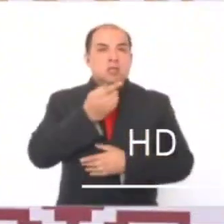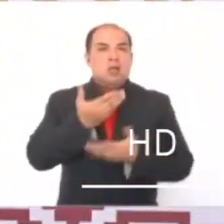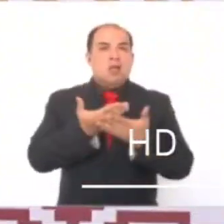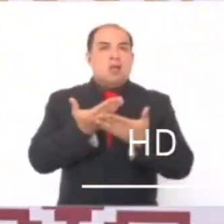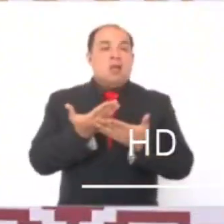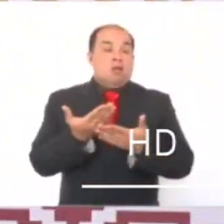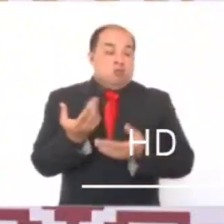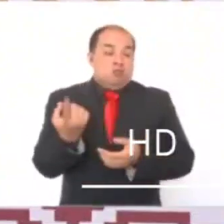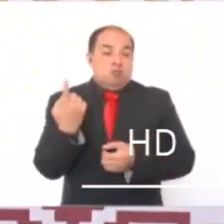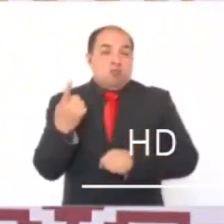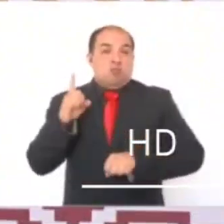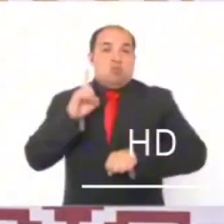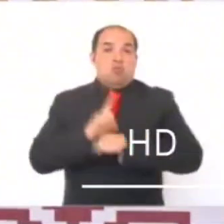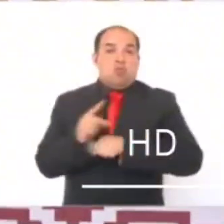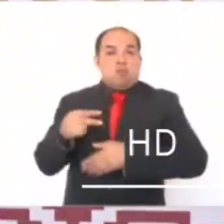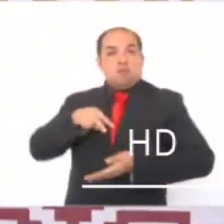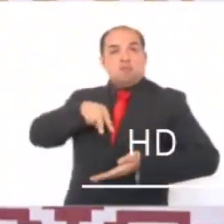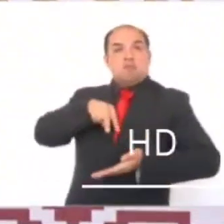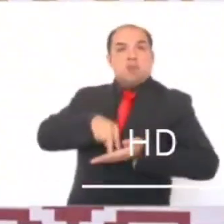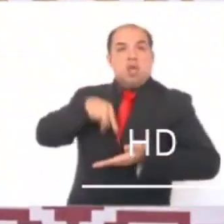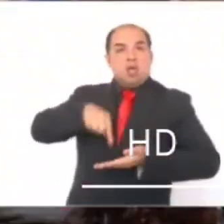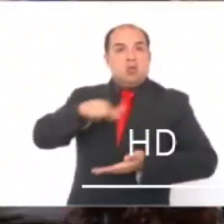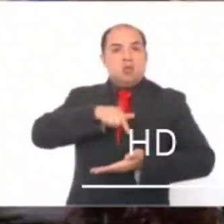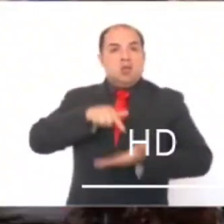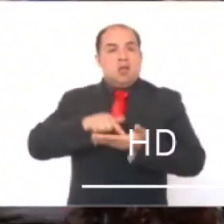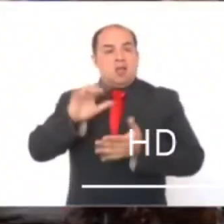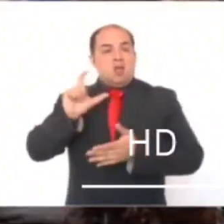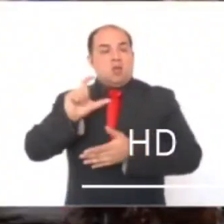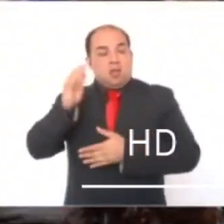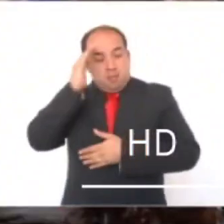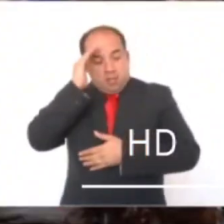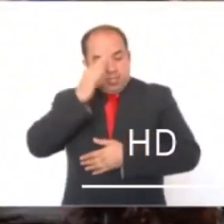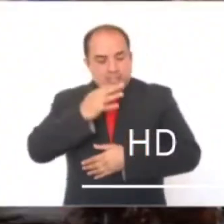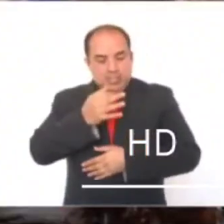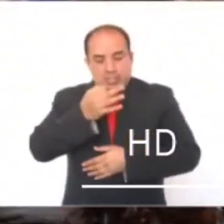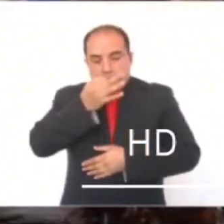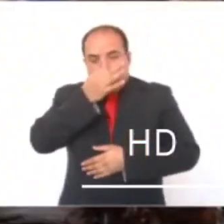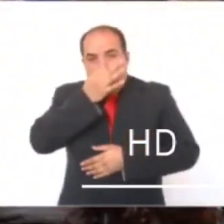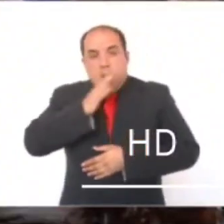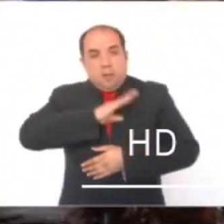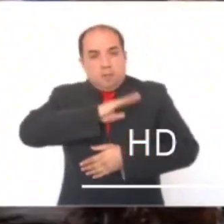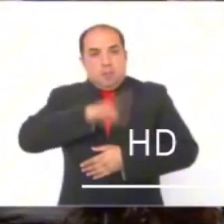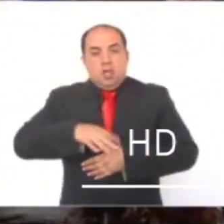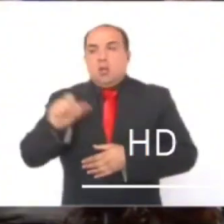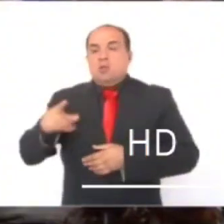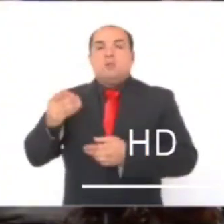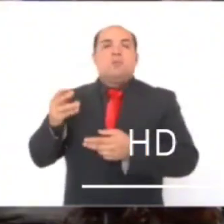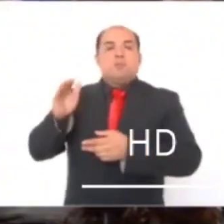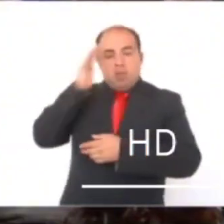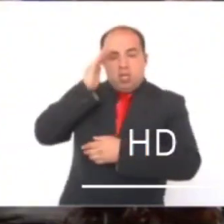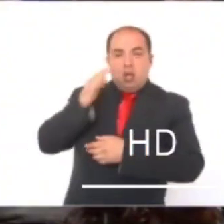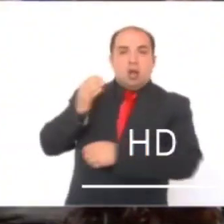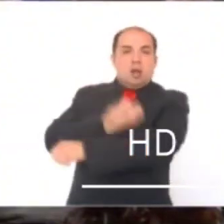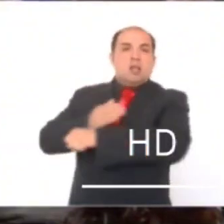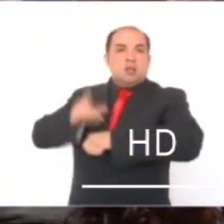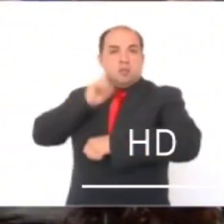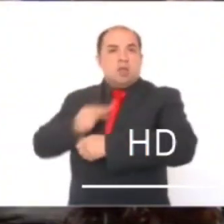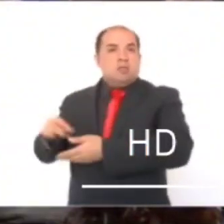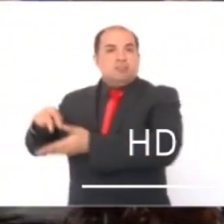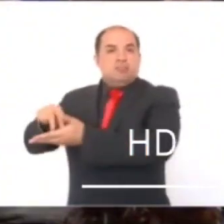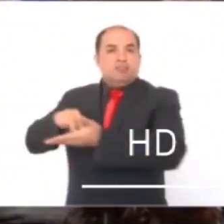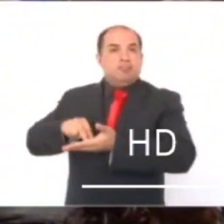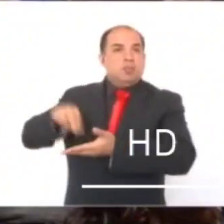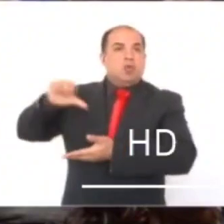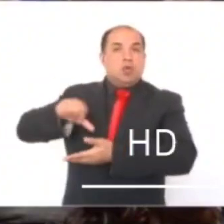este lugar cuando pensé que casi me moría? Y que lo mismo pensaron las compañeras que están presentes el día de hoy y que